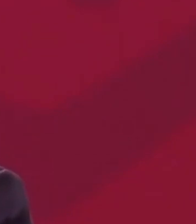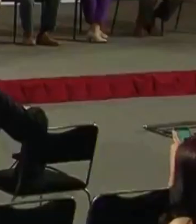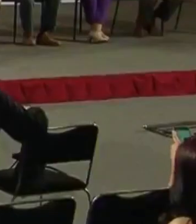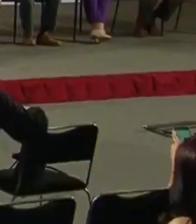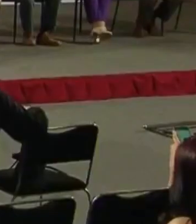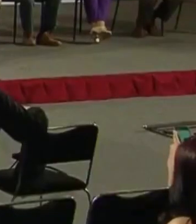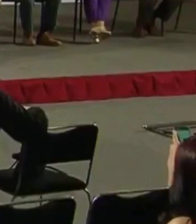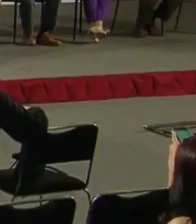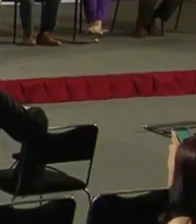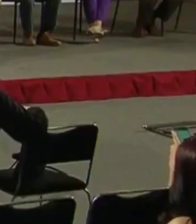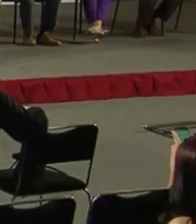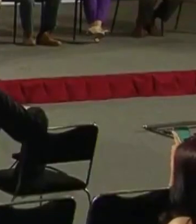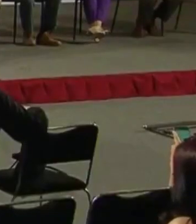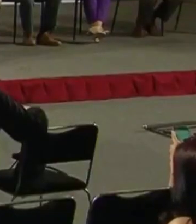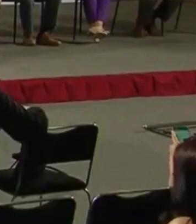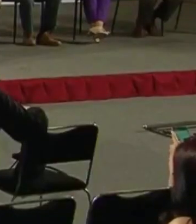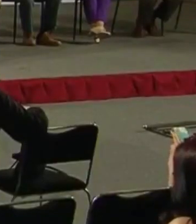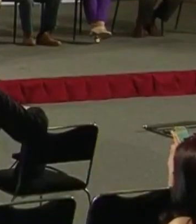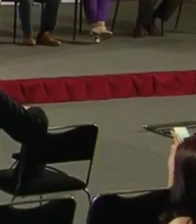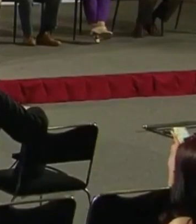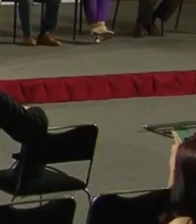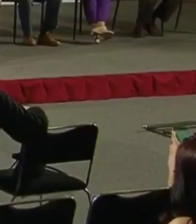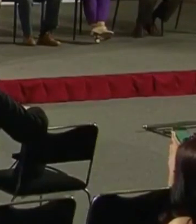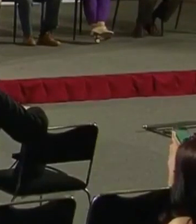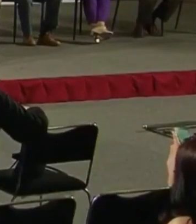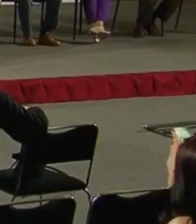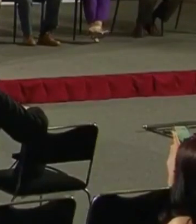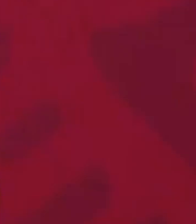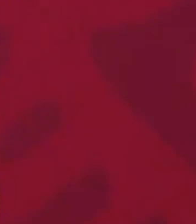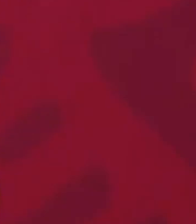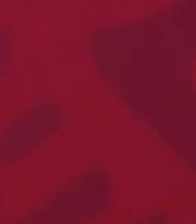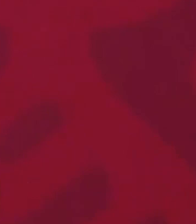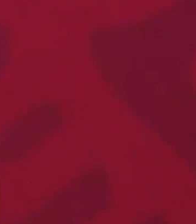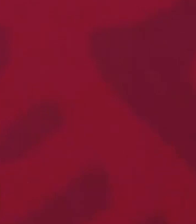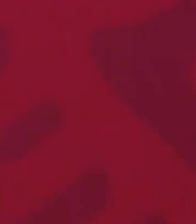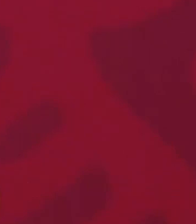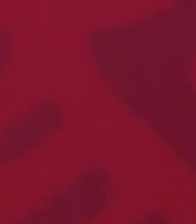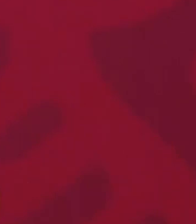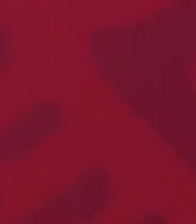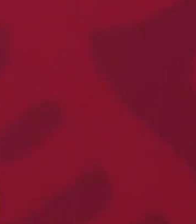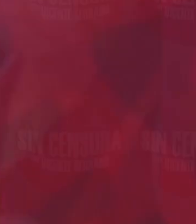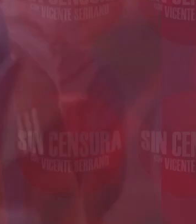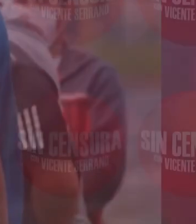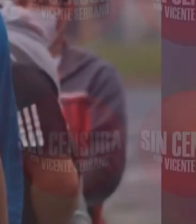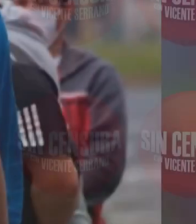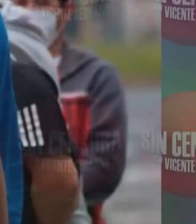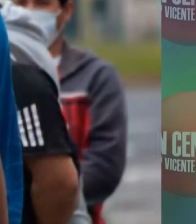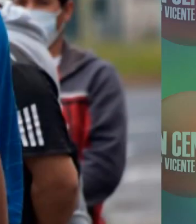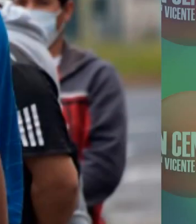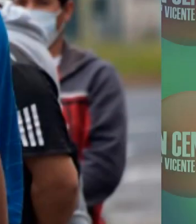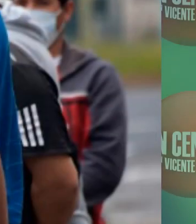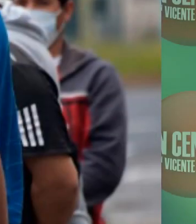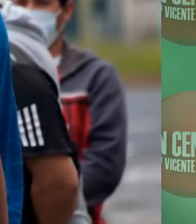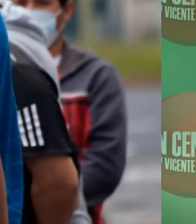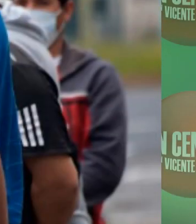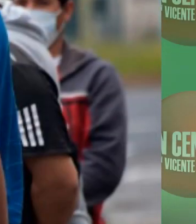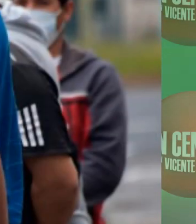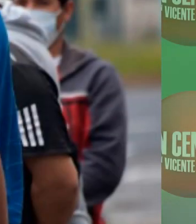pero sí hemos dicho desde el inicio que hay que prepararnos para una epidemia larga. Esta epidemia larga